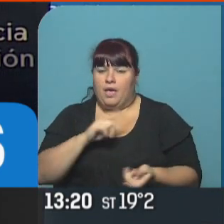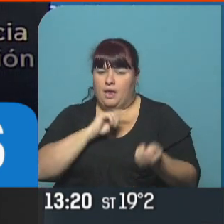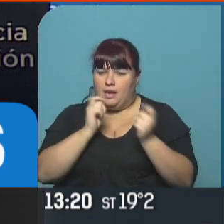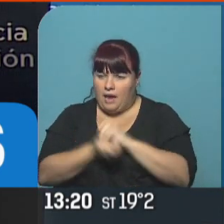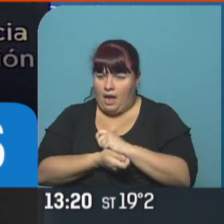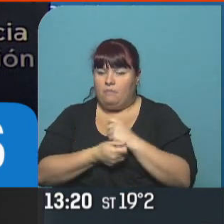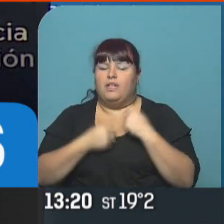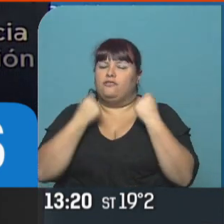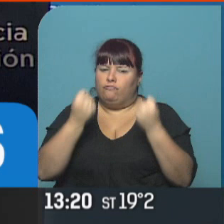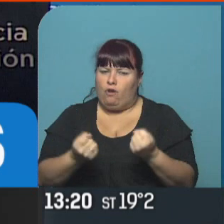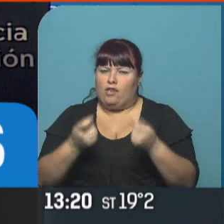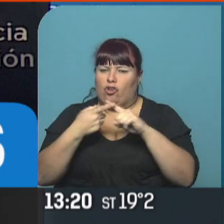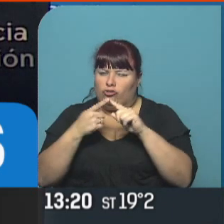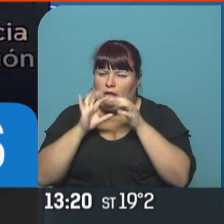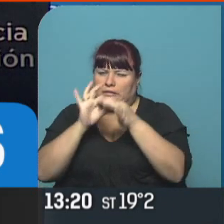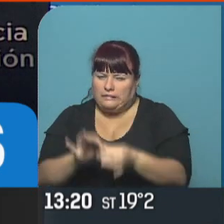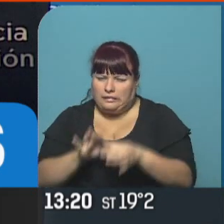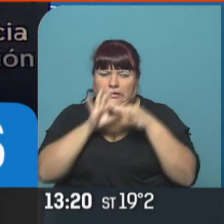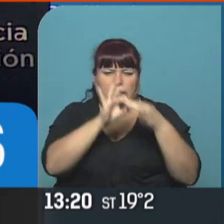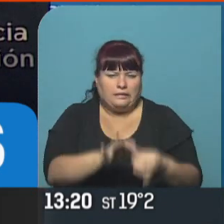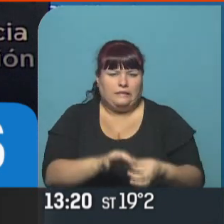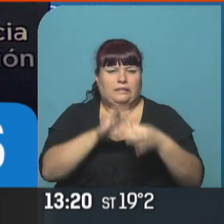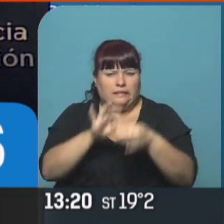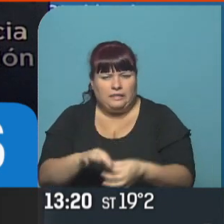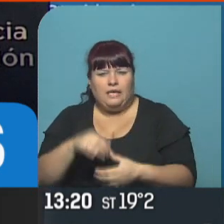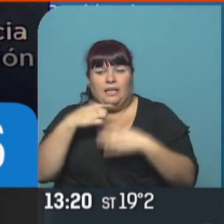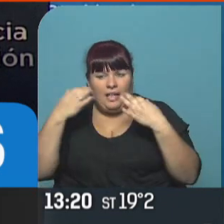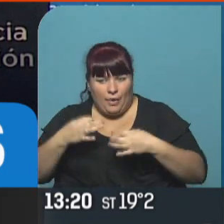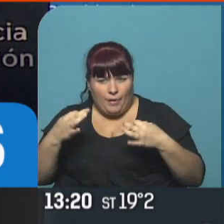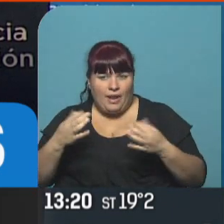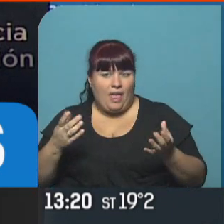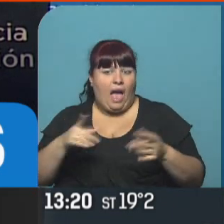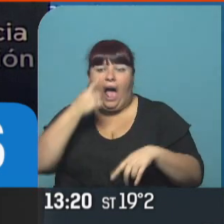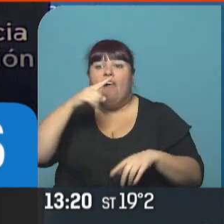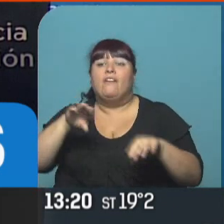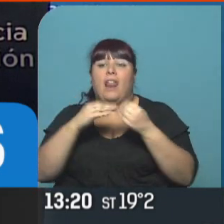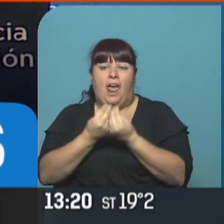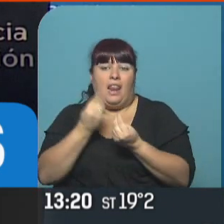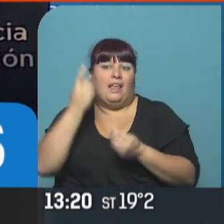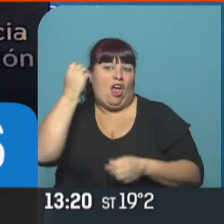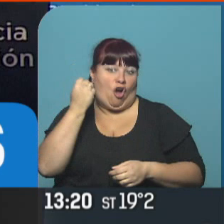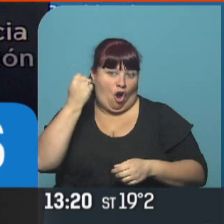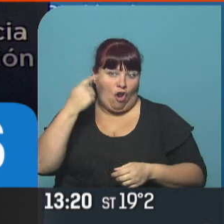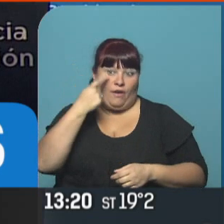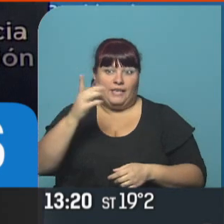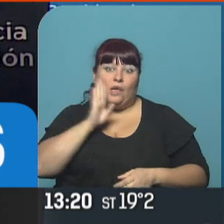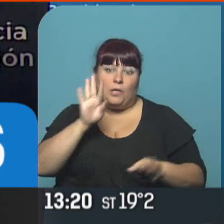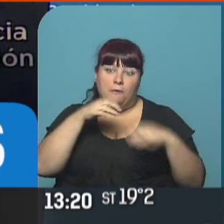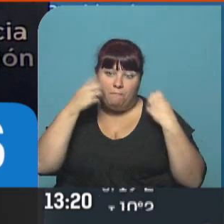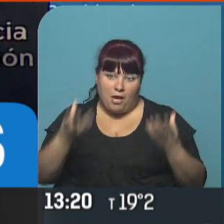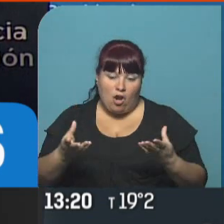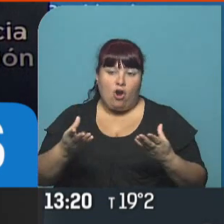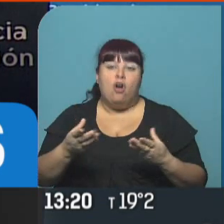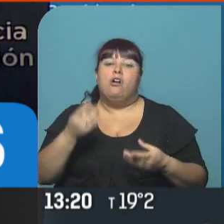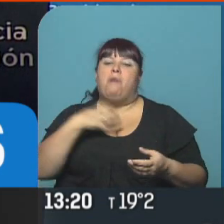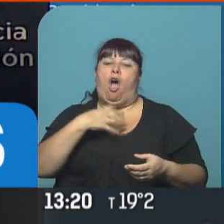el reforzar relaciones y alianzas, en realidad resultados económicos que hemos visto en Estados Unidos, con mucha